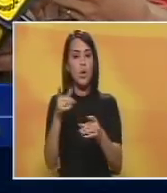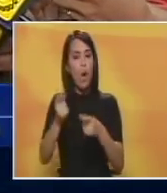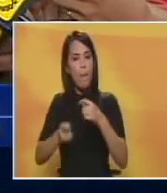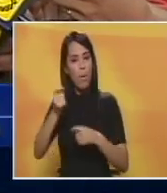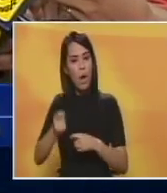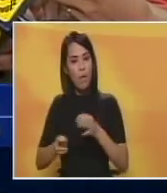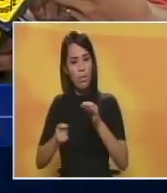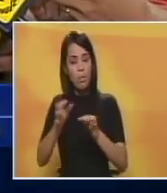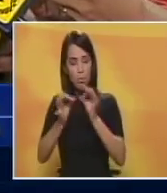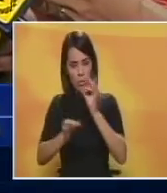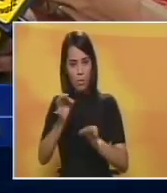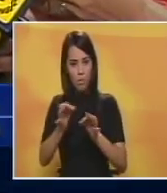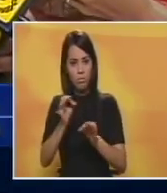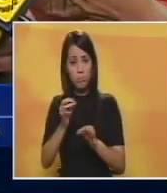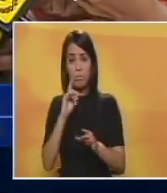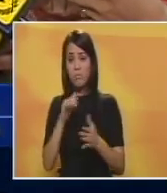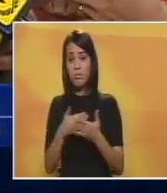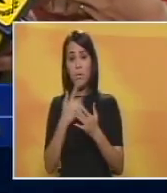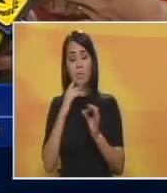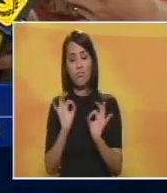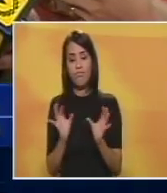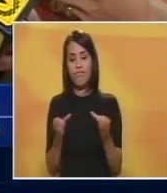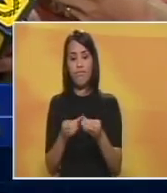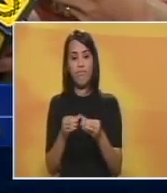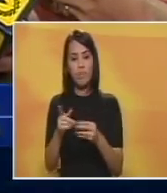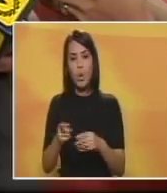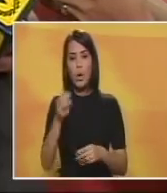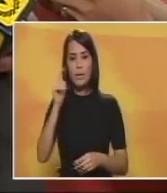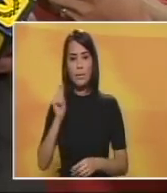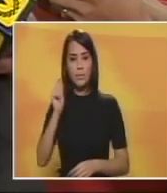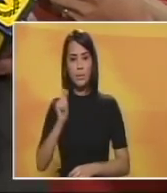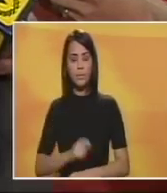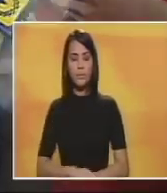abogados. Reiteró que de momento no tiene planeado reunirse con el diputado.